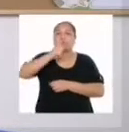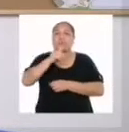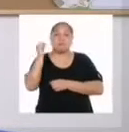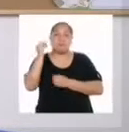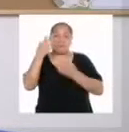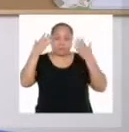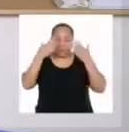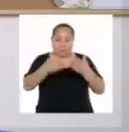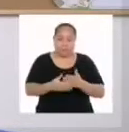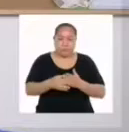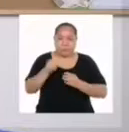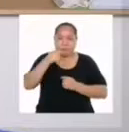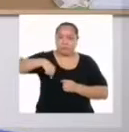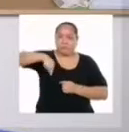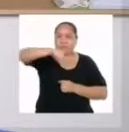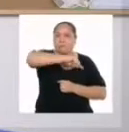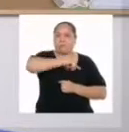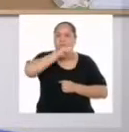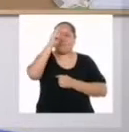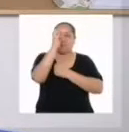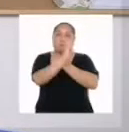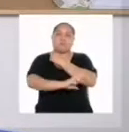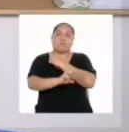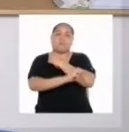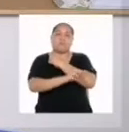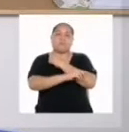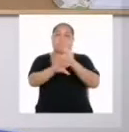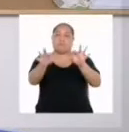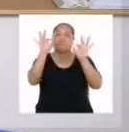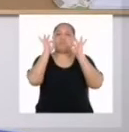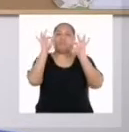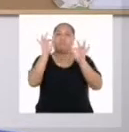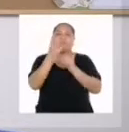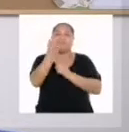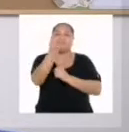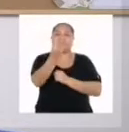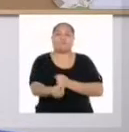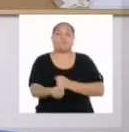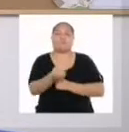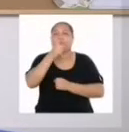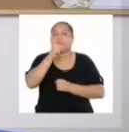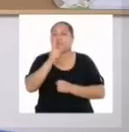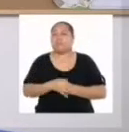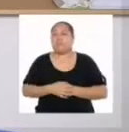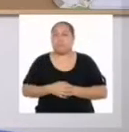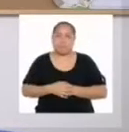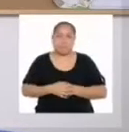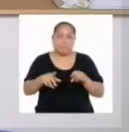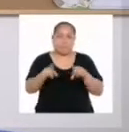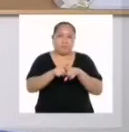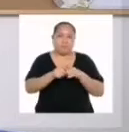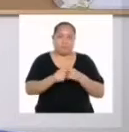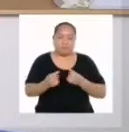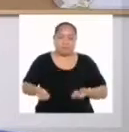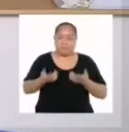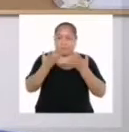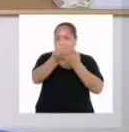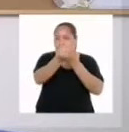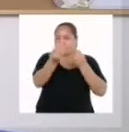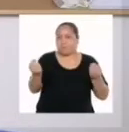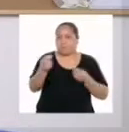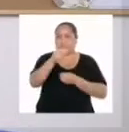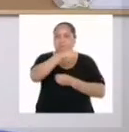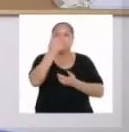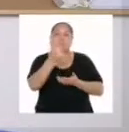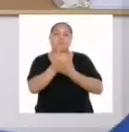agua, teniendo en cuenta que somos uno de los países más amenazados por la escasez del agua. Además trae